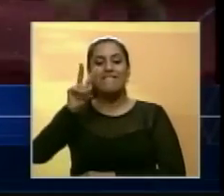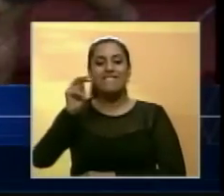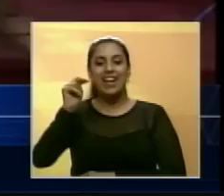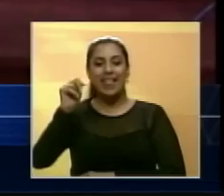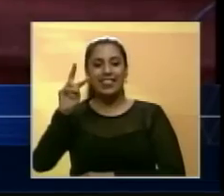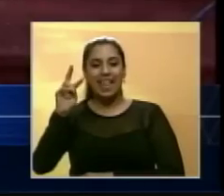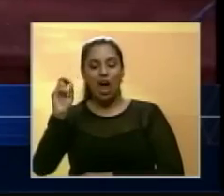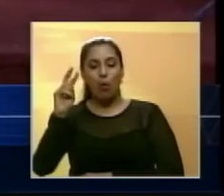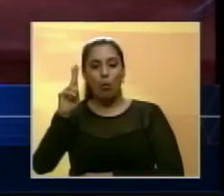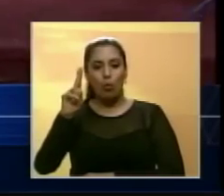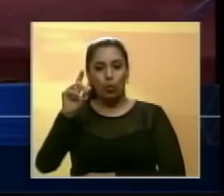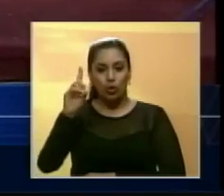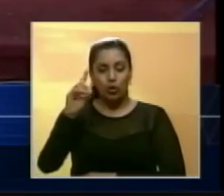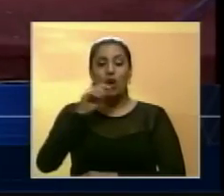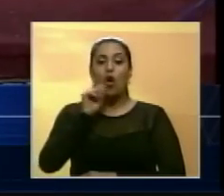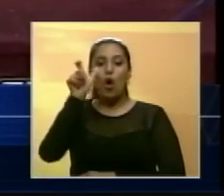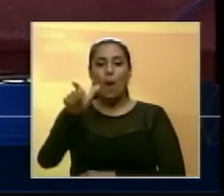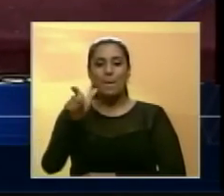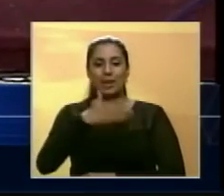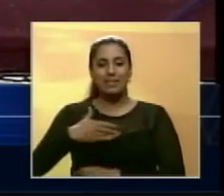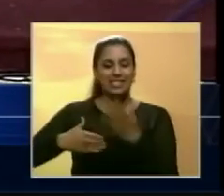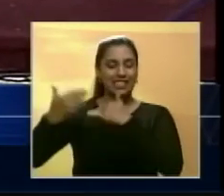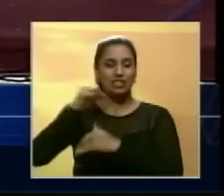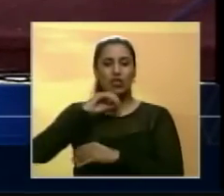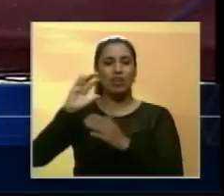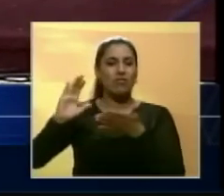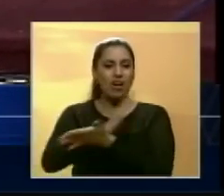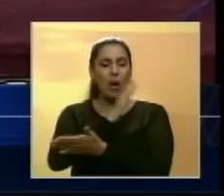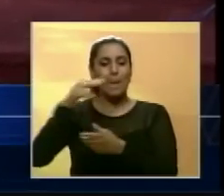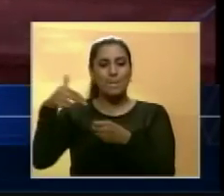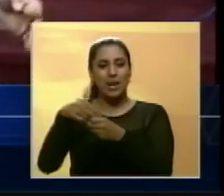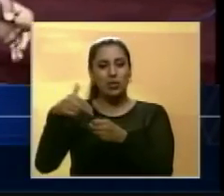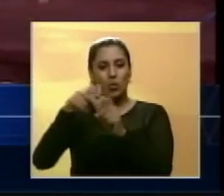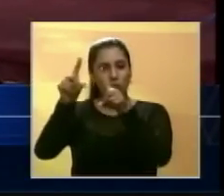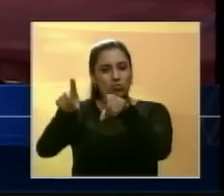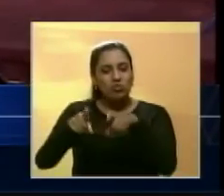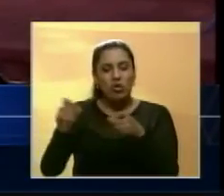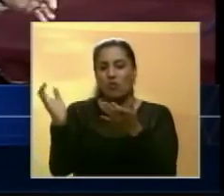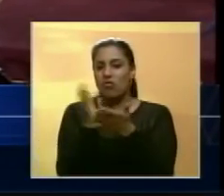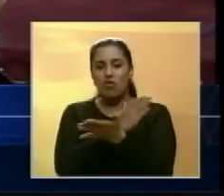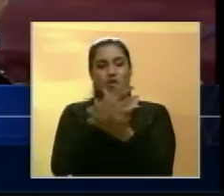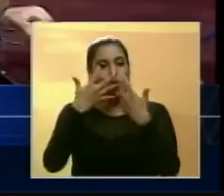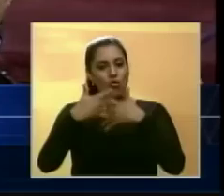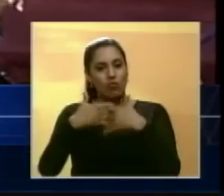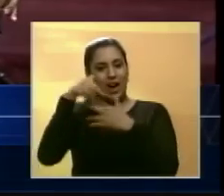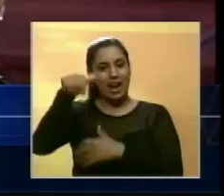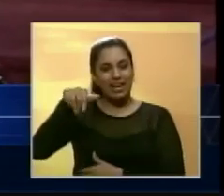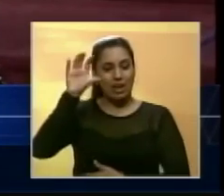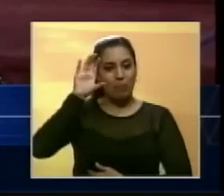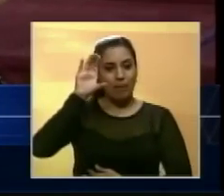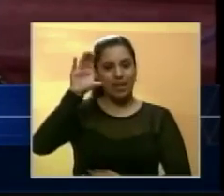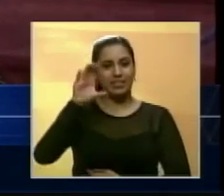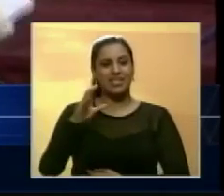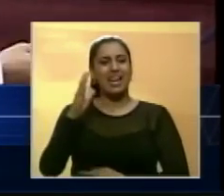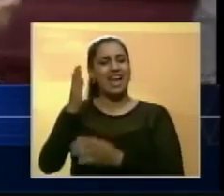Betancourt, cuando con una apertura petrolera acabó con la agricultura productiva en esta patria.